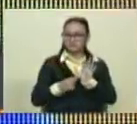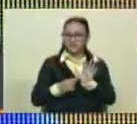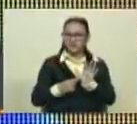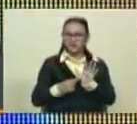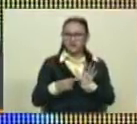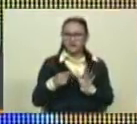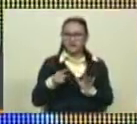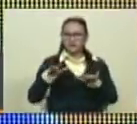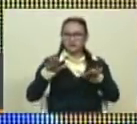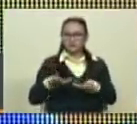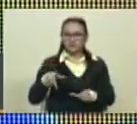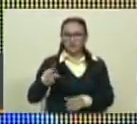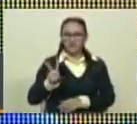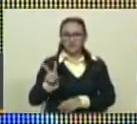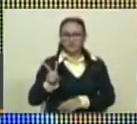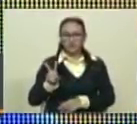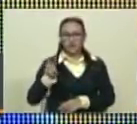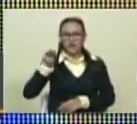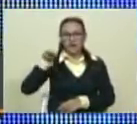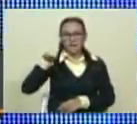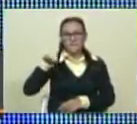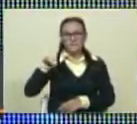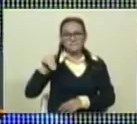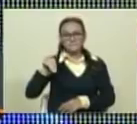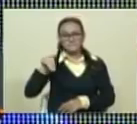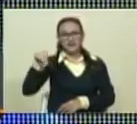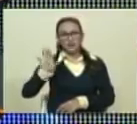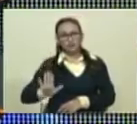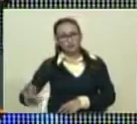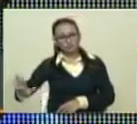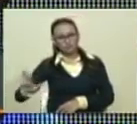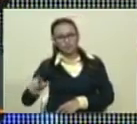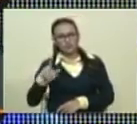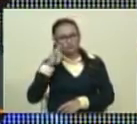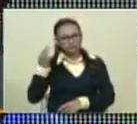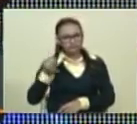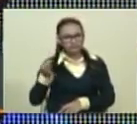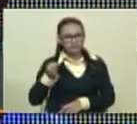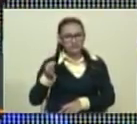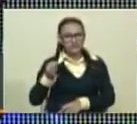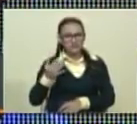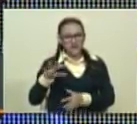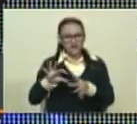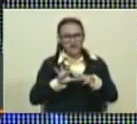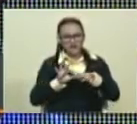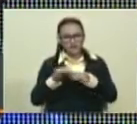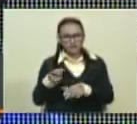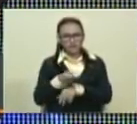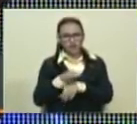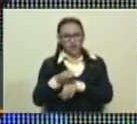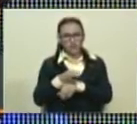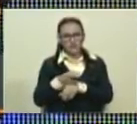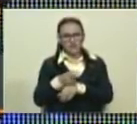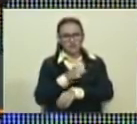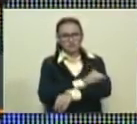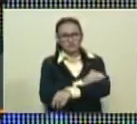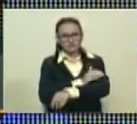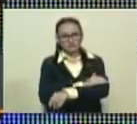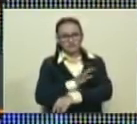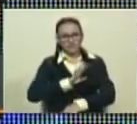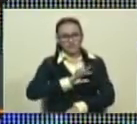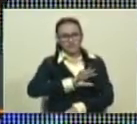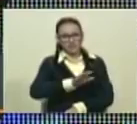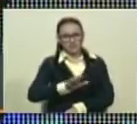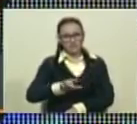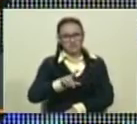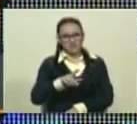la suspensión de Venezuela y Mercosur. ¿Cree usted que hay una articulación de los gobiernos de la derecha de la región